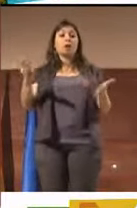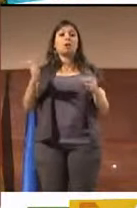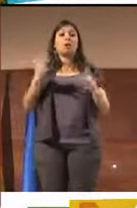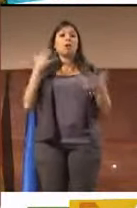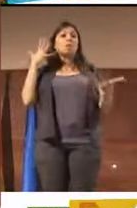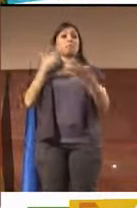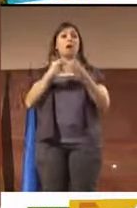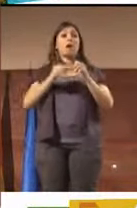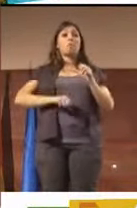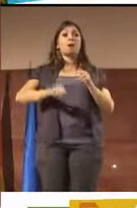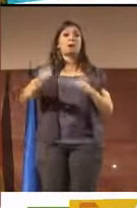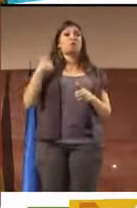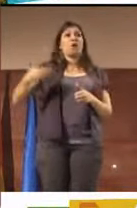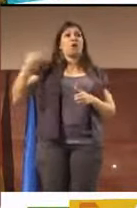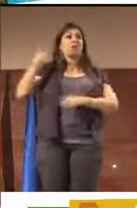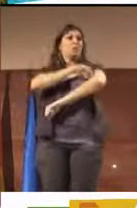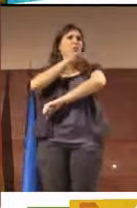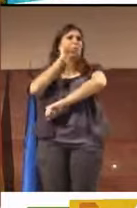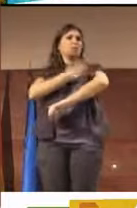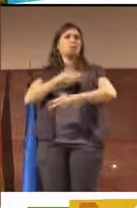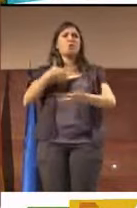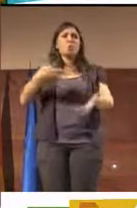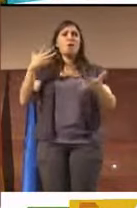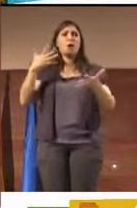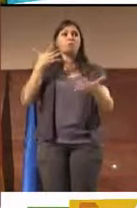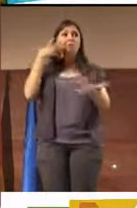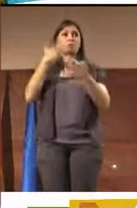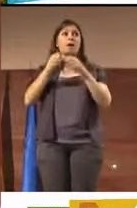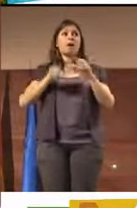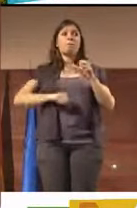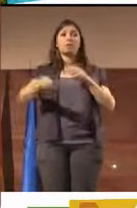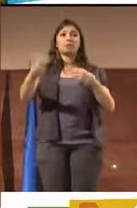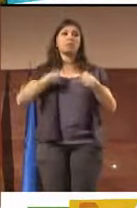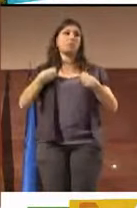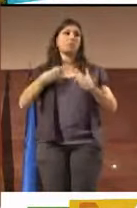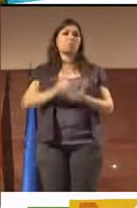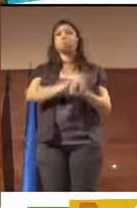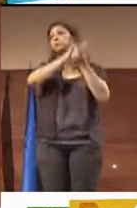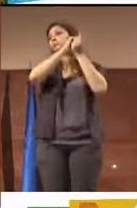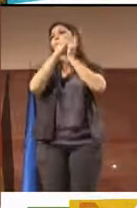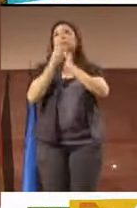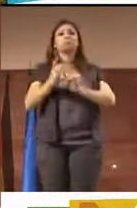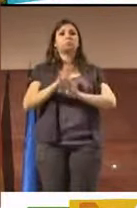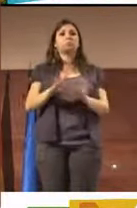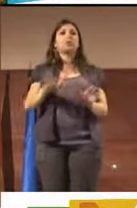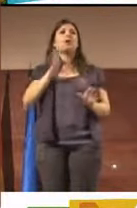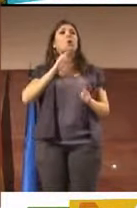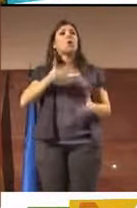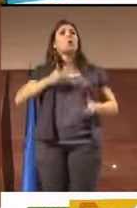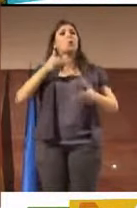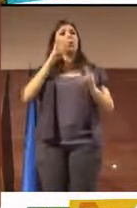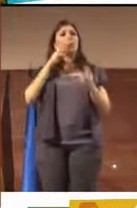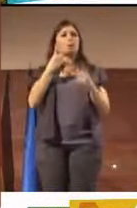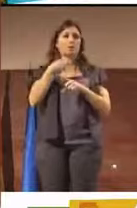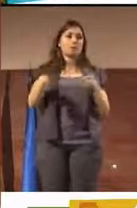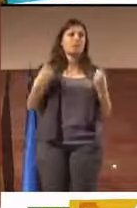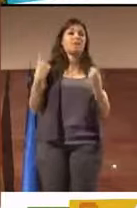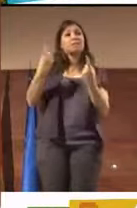mundo nuevo y era muy deportista, pues tengo que empezar a vivir de una forma distinta. La visión de la vida cambia, las necesidades